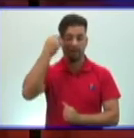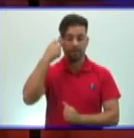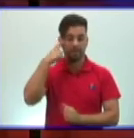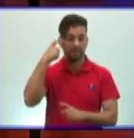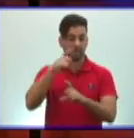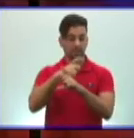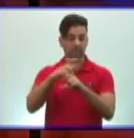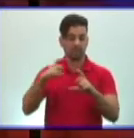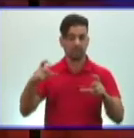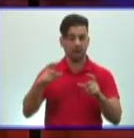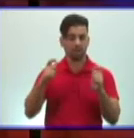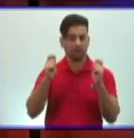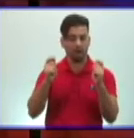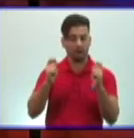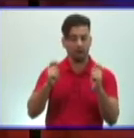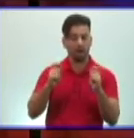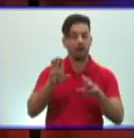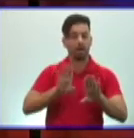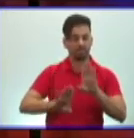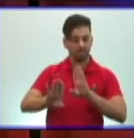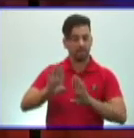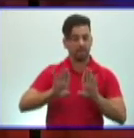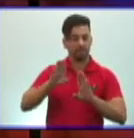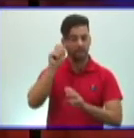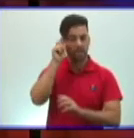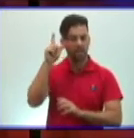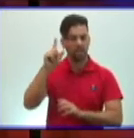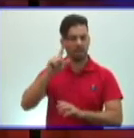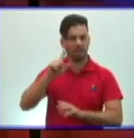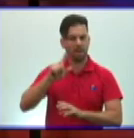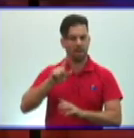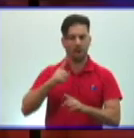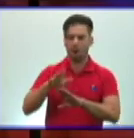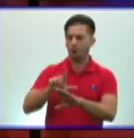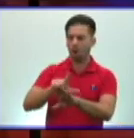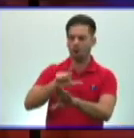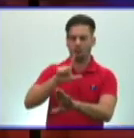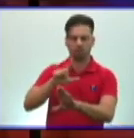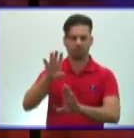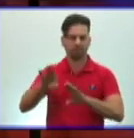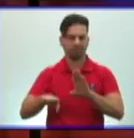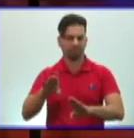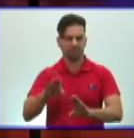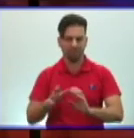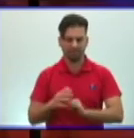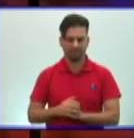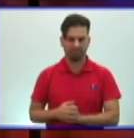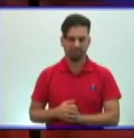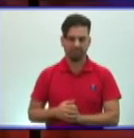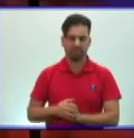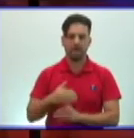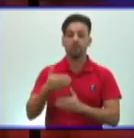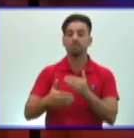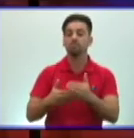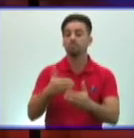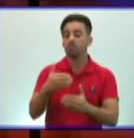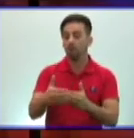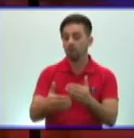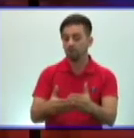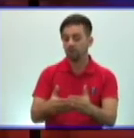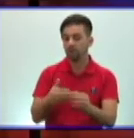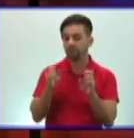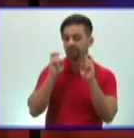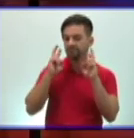esa idea no vuelve a nacer en otras proyecciones y en otras concepciones. Es decir, es un proceso dialéctico,